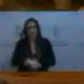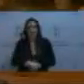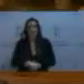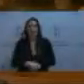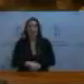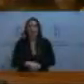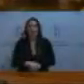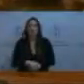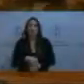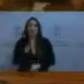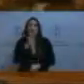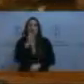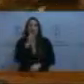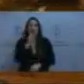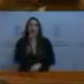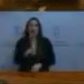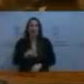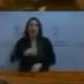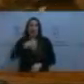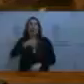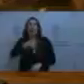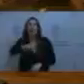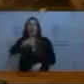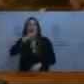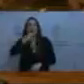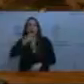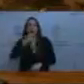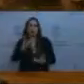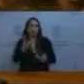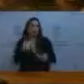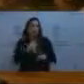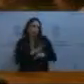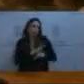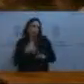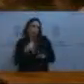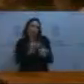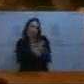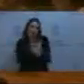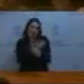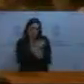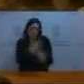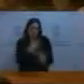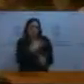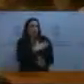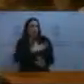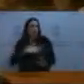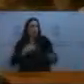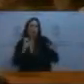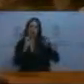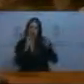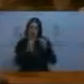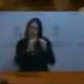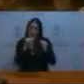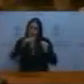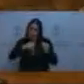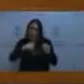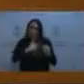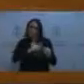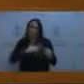Bien, podríamos empezar la comparecencia. Va a ser cordial, consejera, porque yo quiero consenso. Desde aquí quiero lograr el